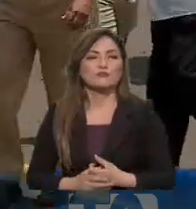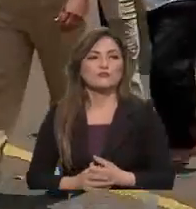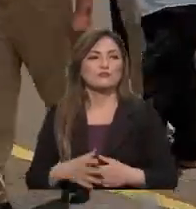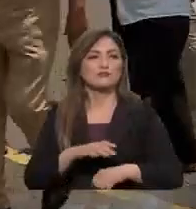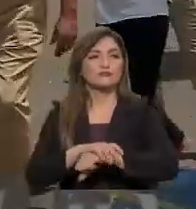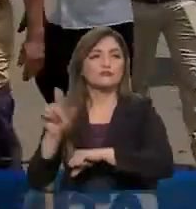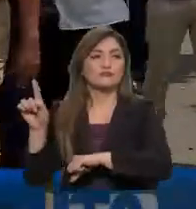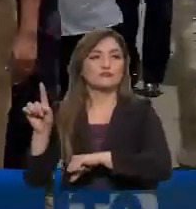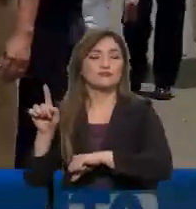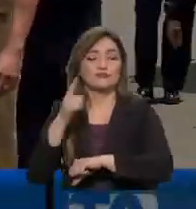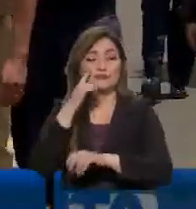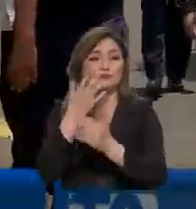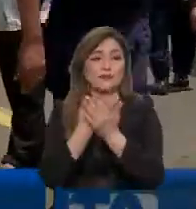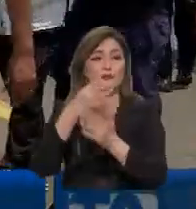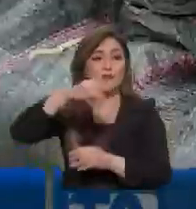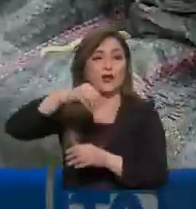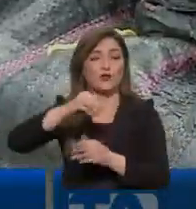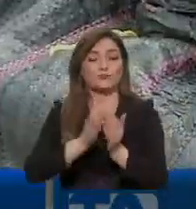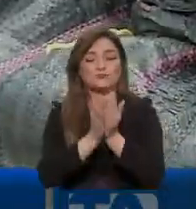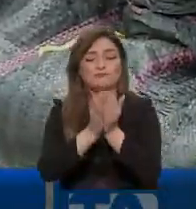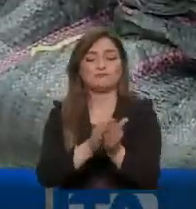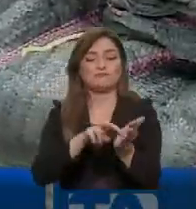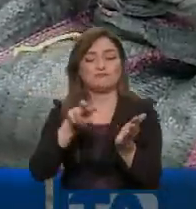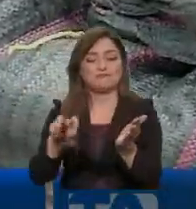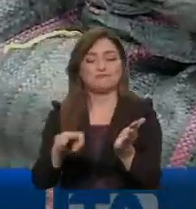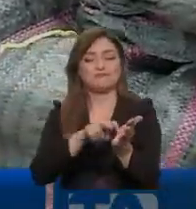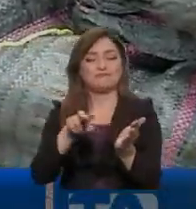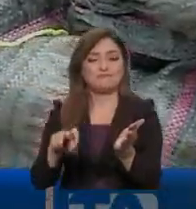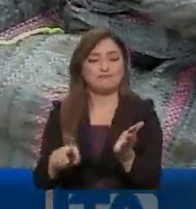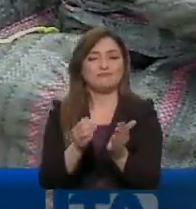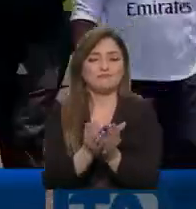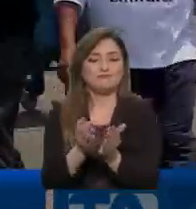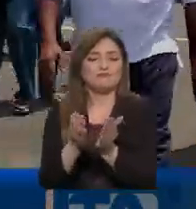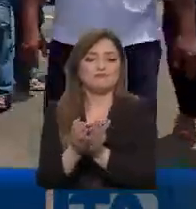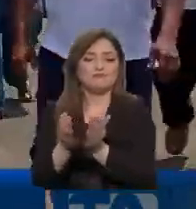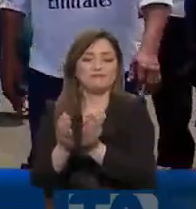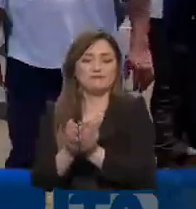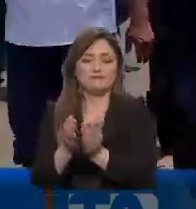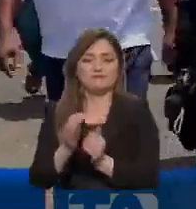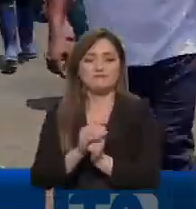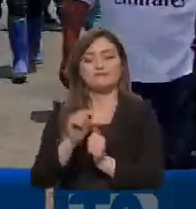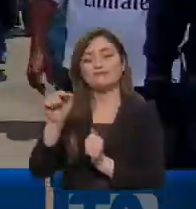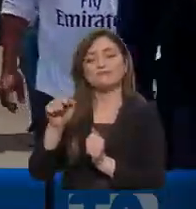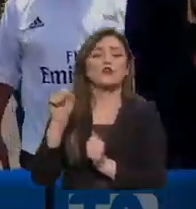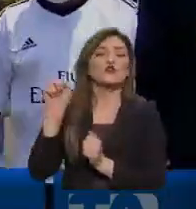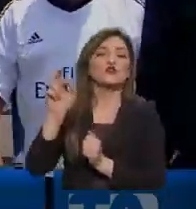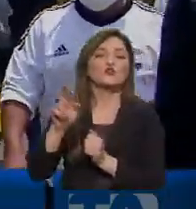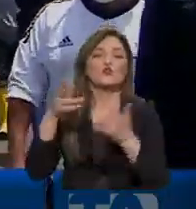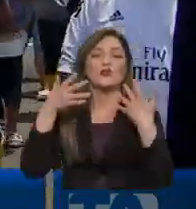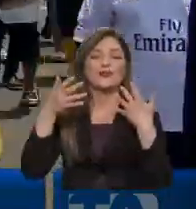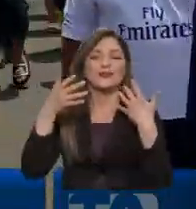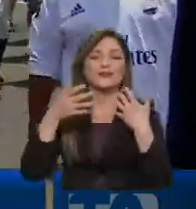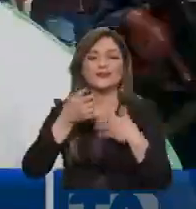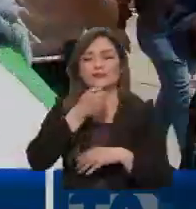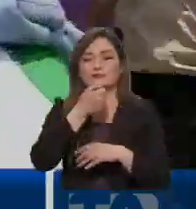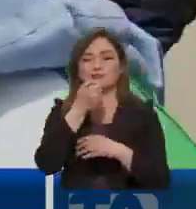aprehendidos y las evidencias llegaron a tierra este miércoles, específicamente al muelle del Comando de Guardacostas en la base naval sur de Guayaquil, donde se los presentó en